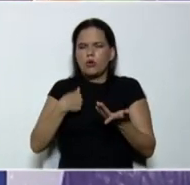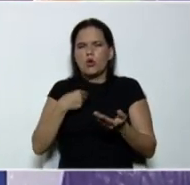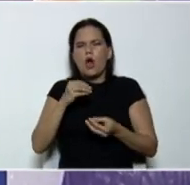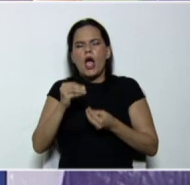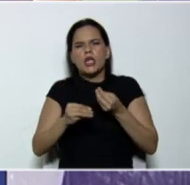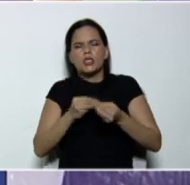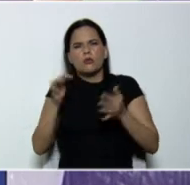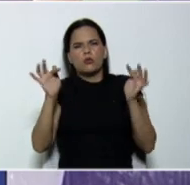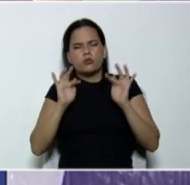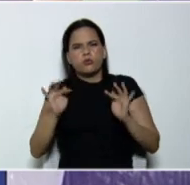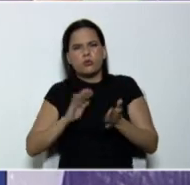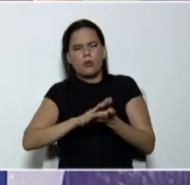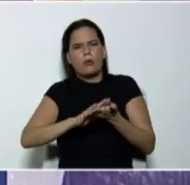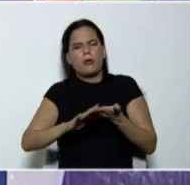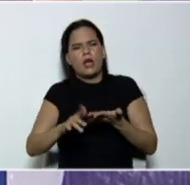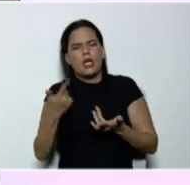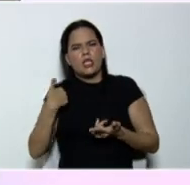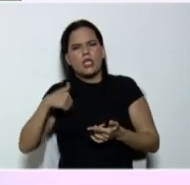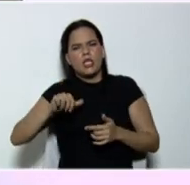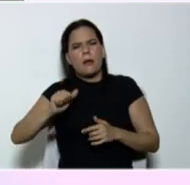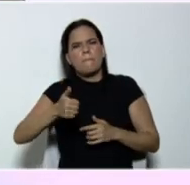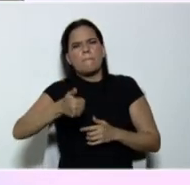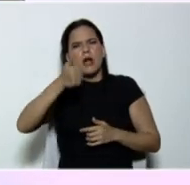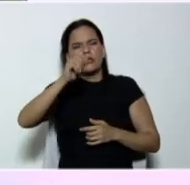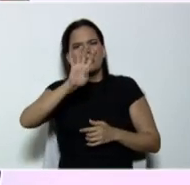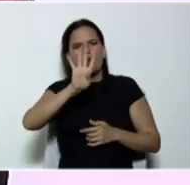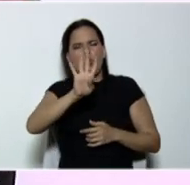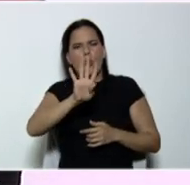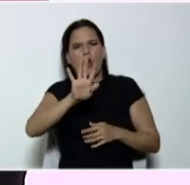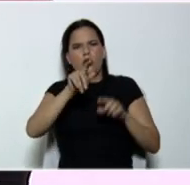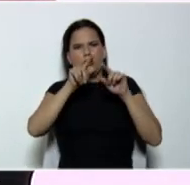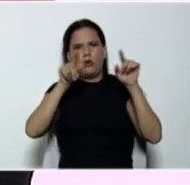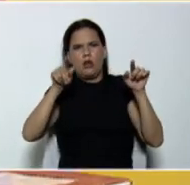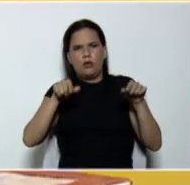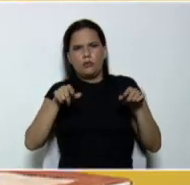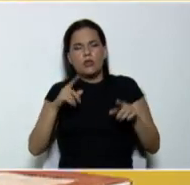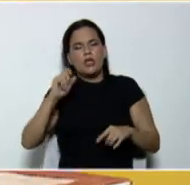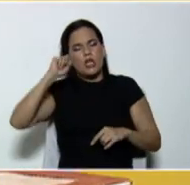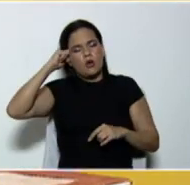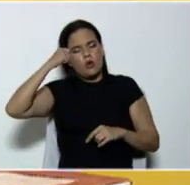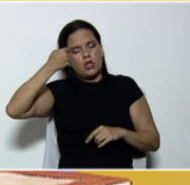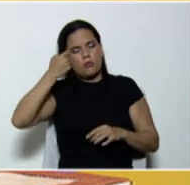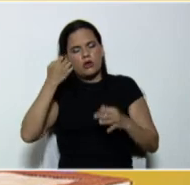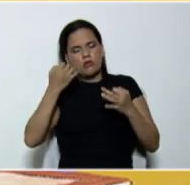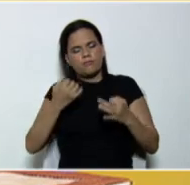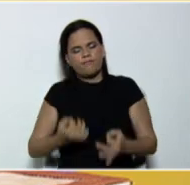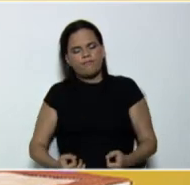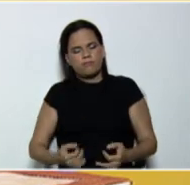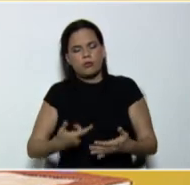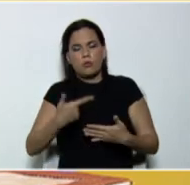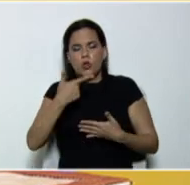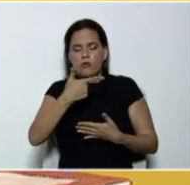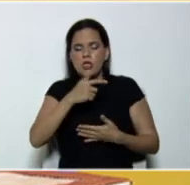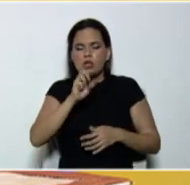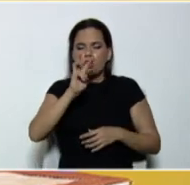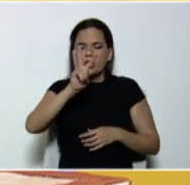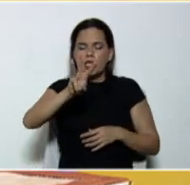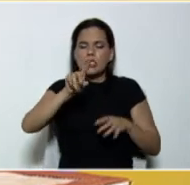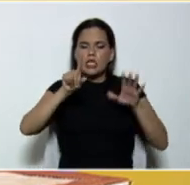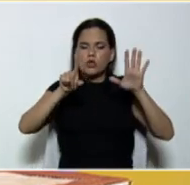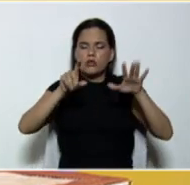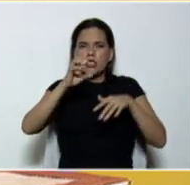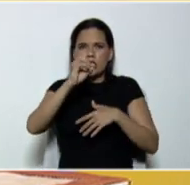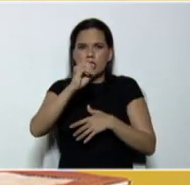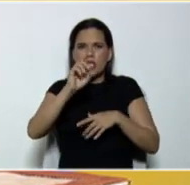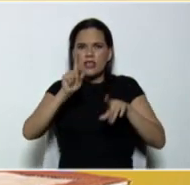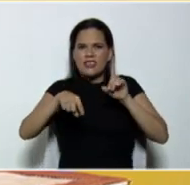polígonos. Exactamente. Y recordemos que vamos a dividir esos 360 grados entre la cantidad de lados que